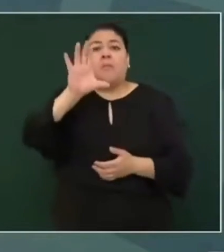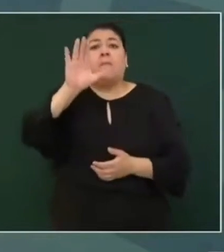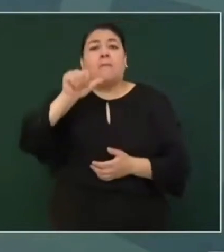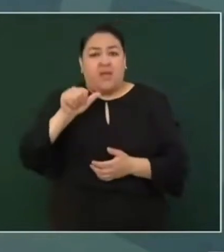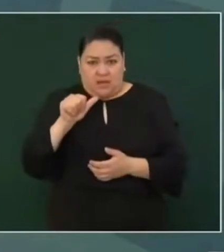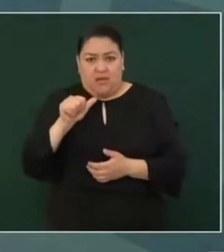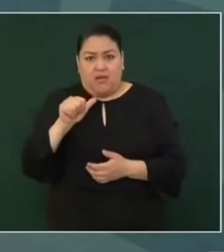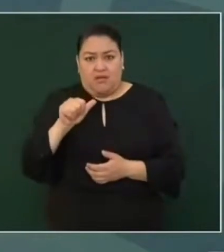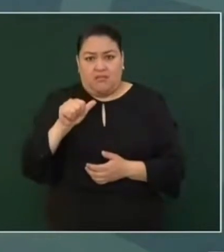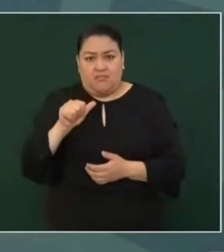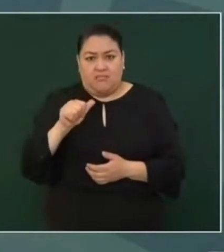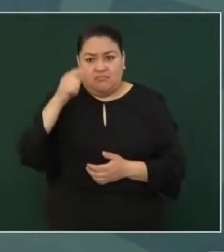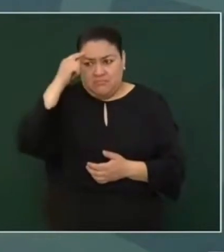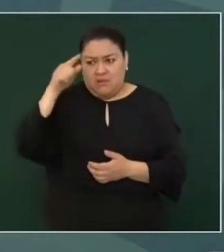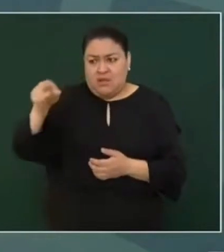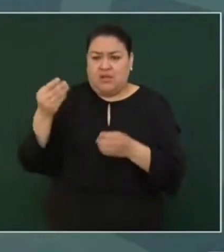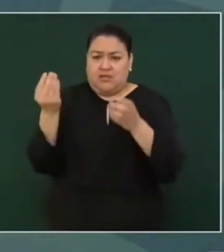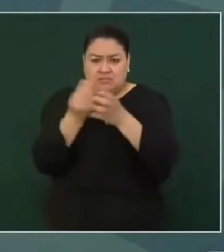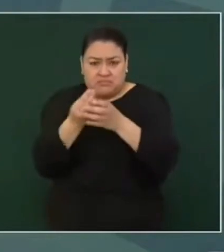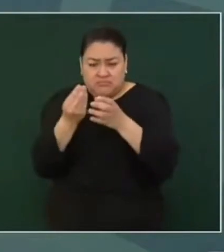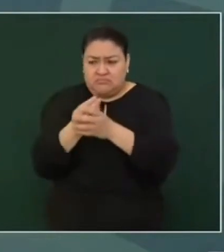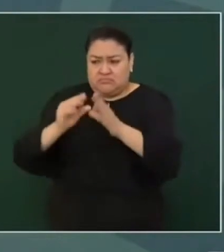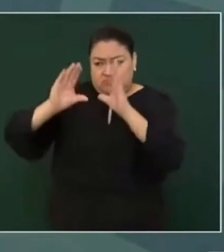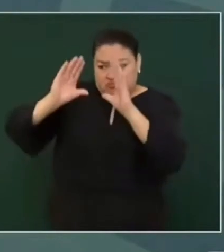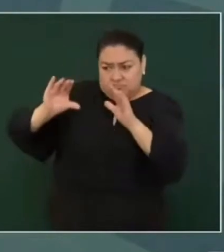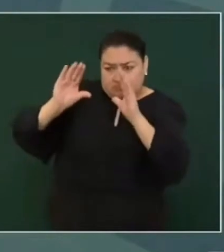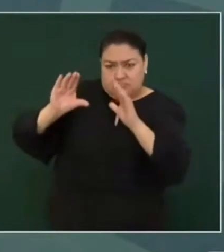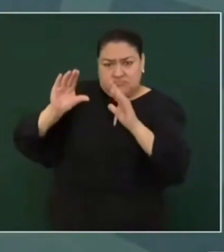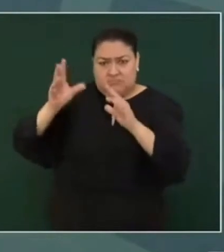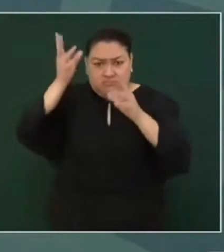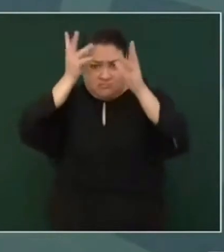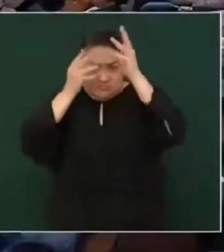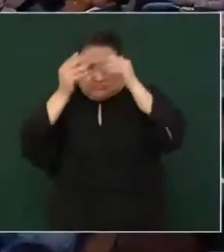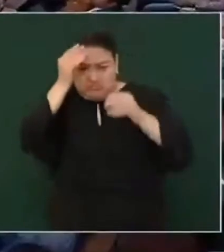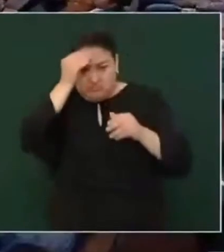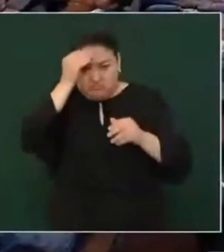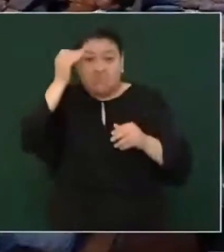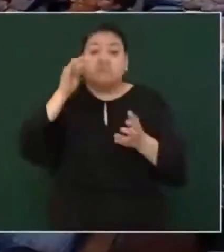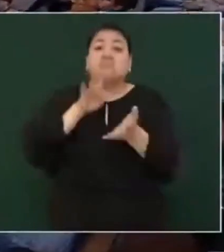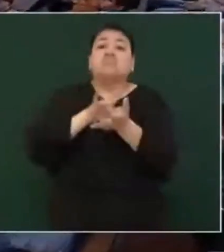en capacitación. Un año